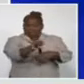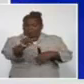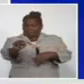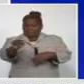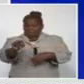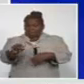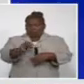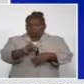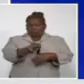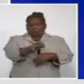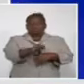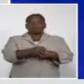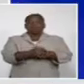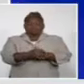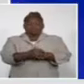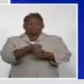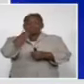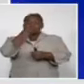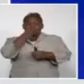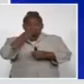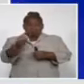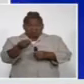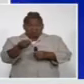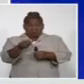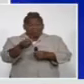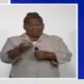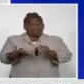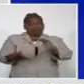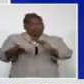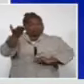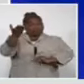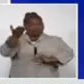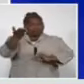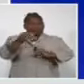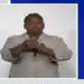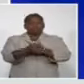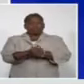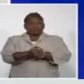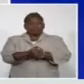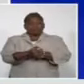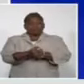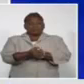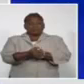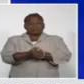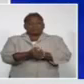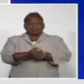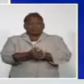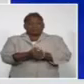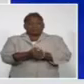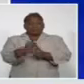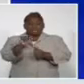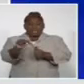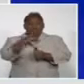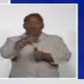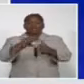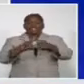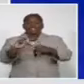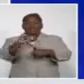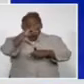y que puede llegar a cifras muy elevadas, de cientos de casos muchas veces. Estos eventos a veces se